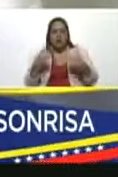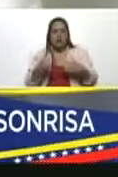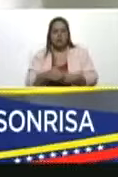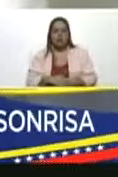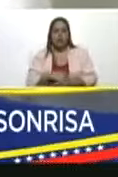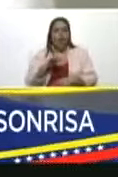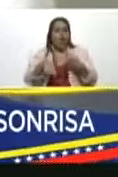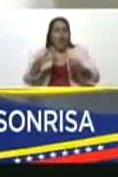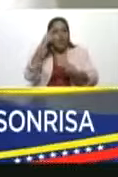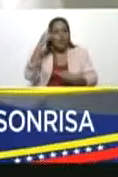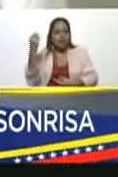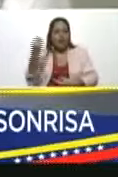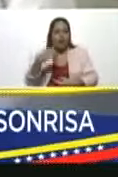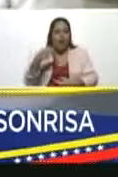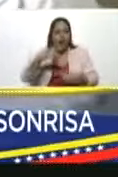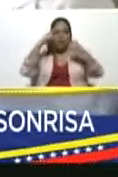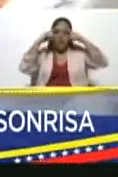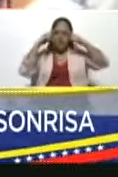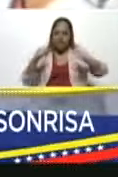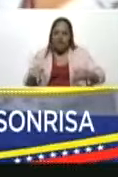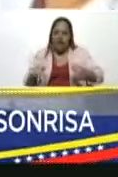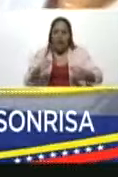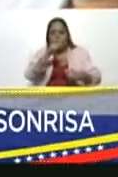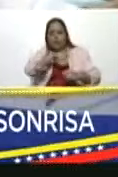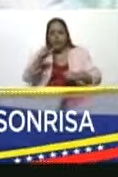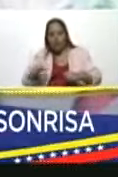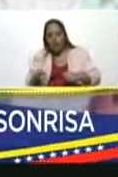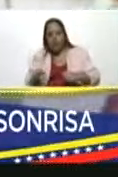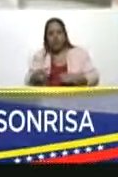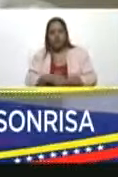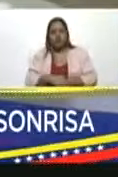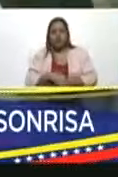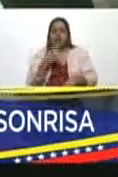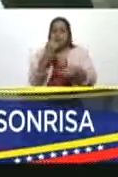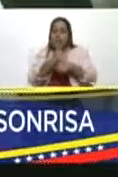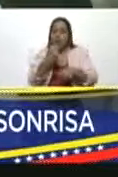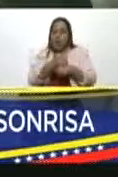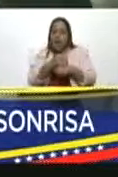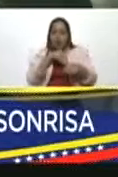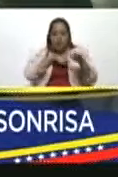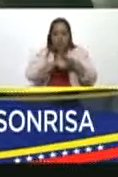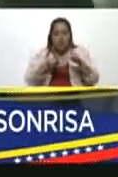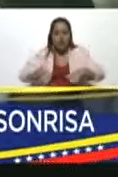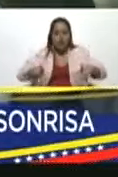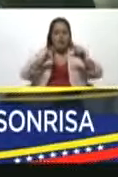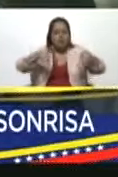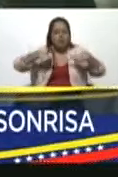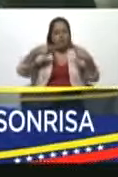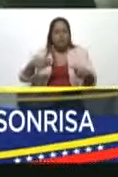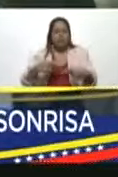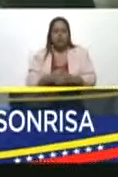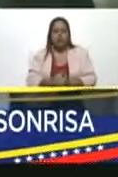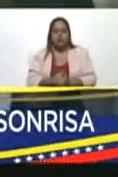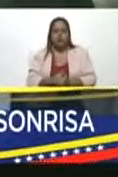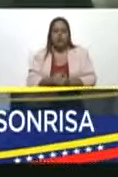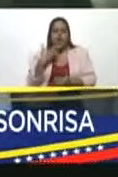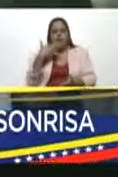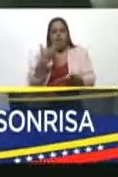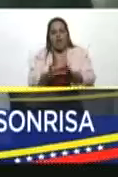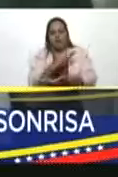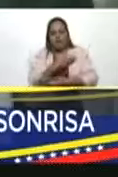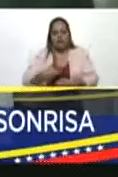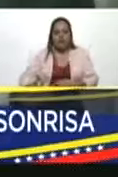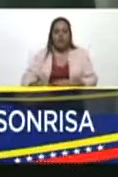cada día personales, profesionales técnicos para trabajar en los centros rehabilitados. Una vez más, gracias,